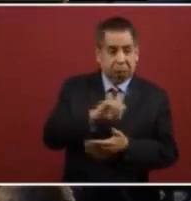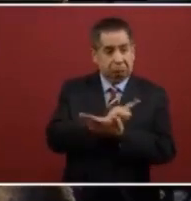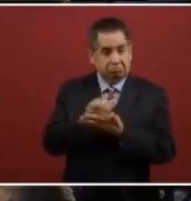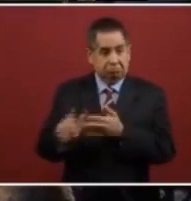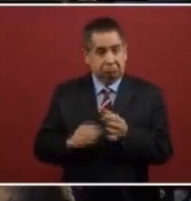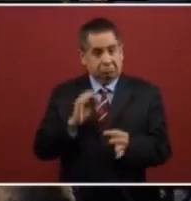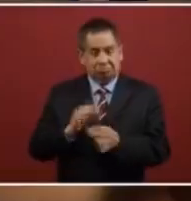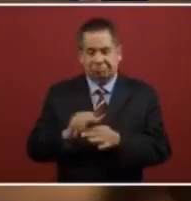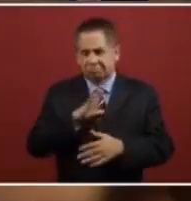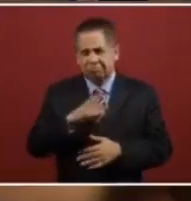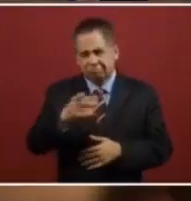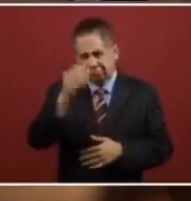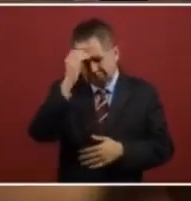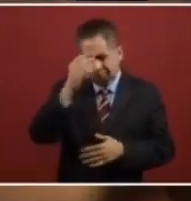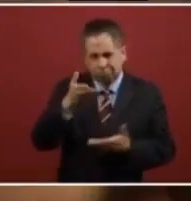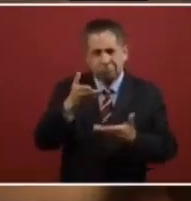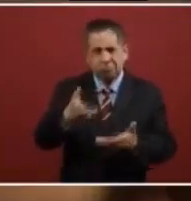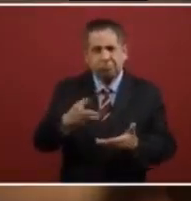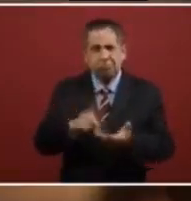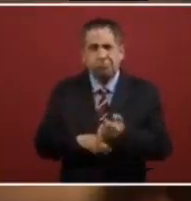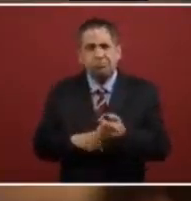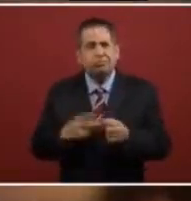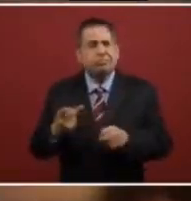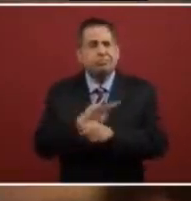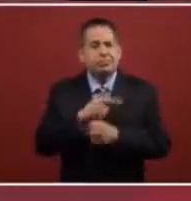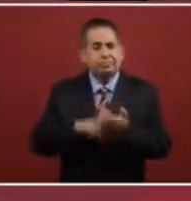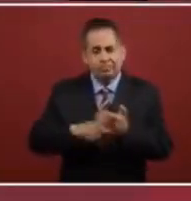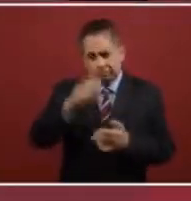sean legales. ¿Qué opina al respecto de esto, sobre todo lo que sucede en